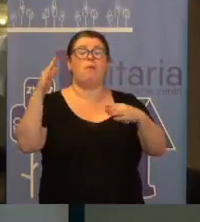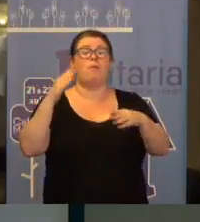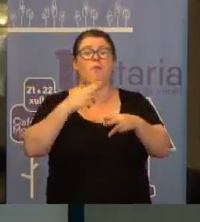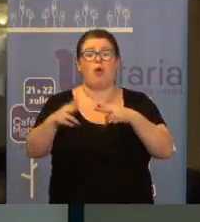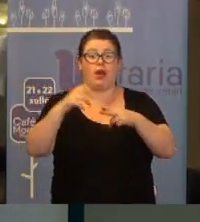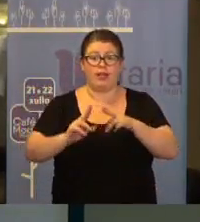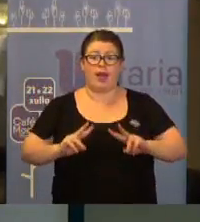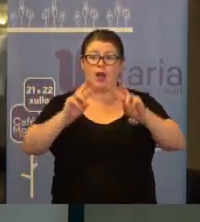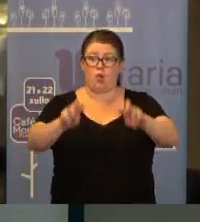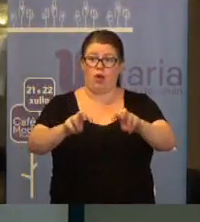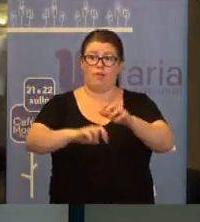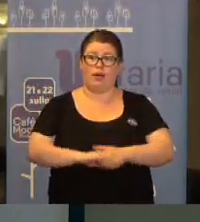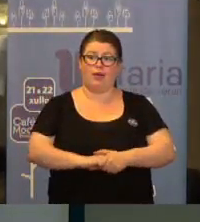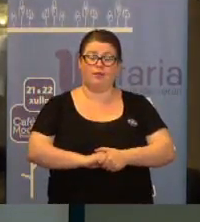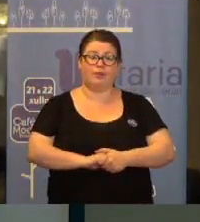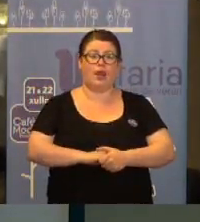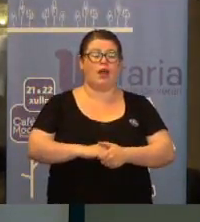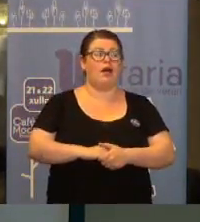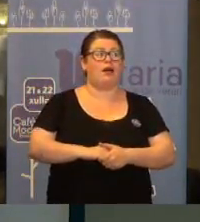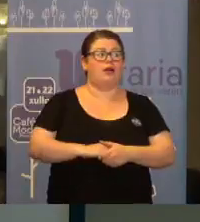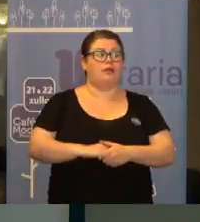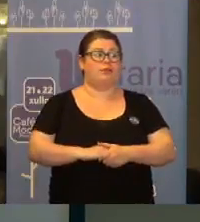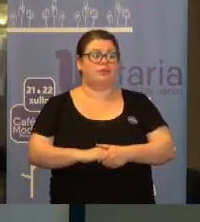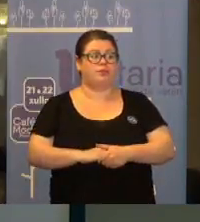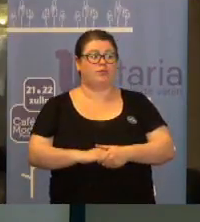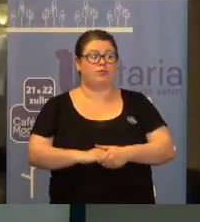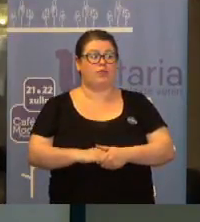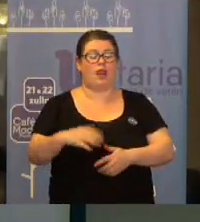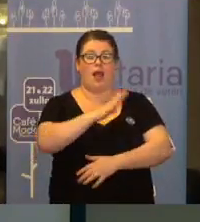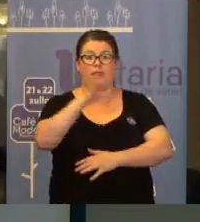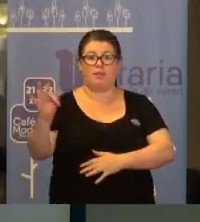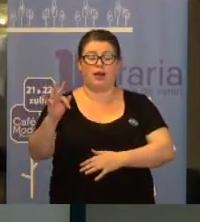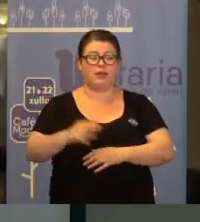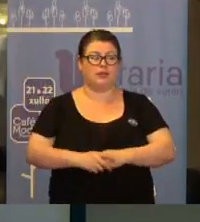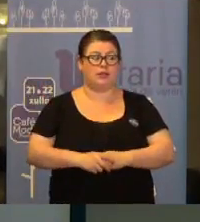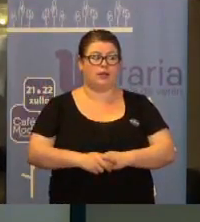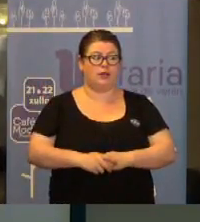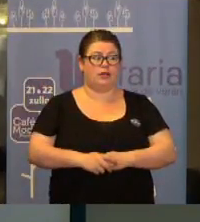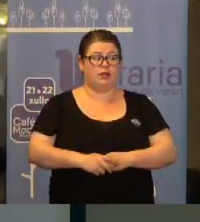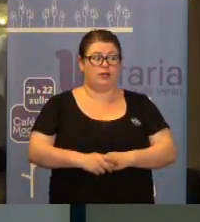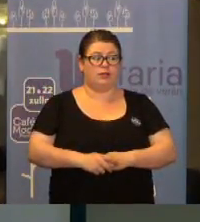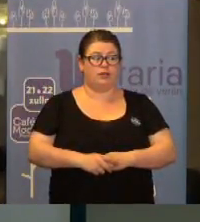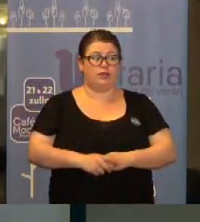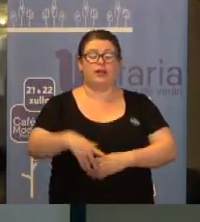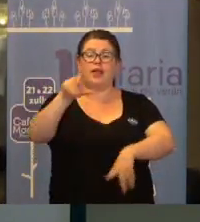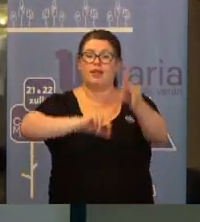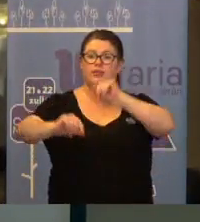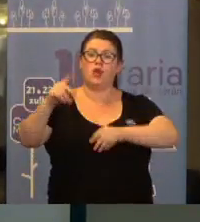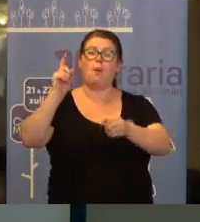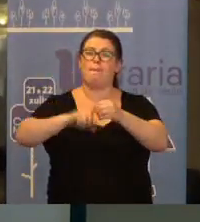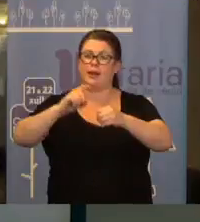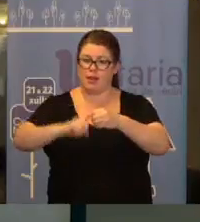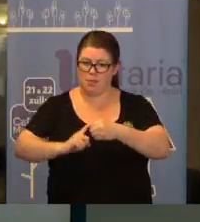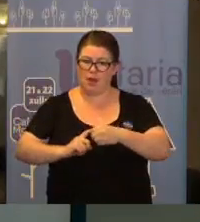onde a unidade democrática ten máis valor que a unidade ideolóxica, e, ademais, na orientación paradigmática de decisión participada, é